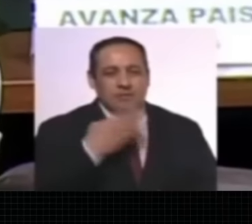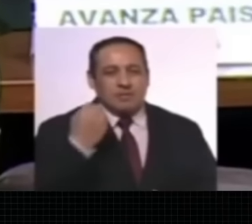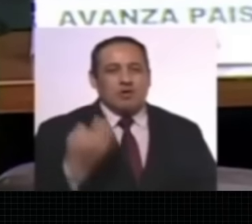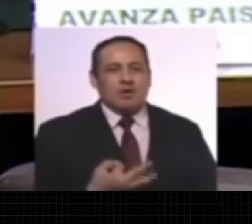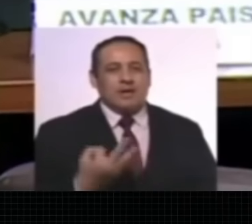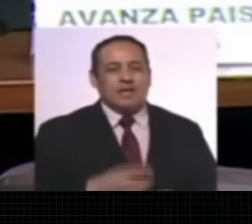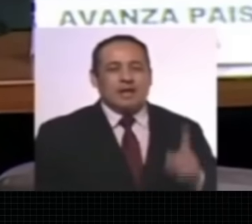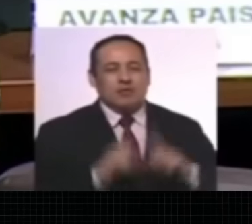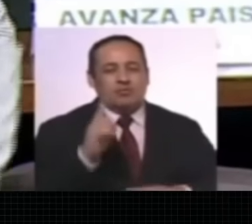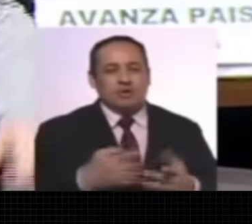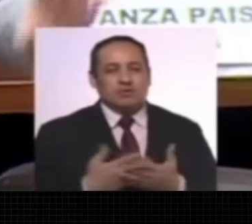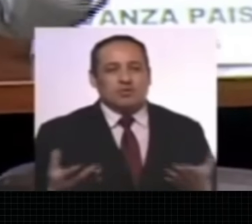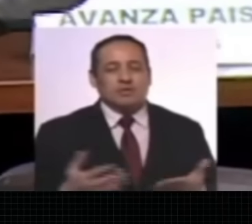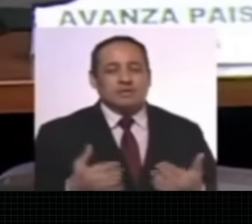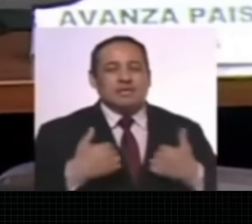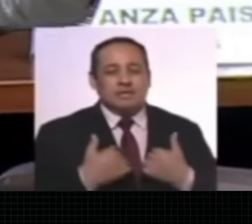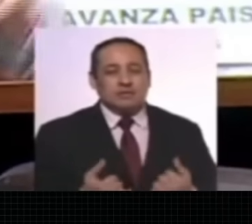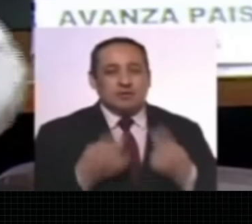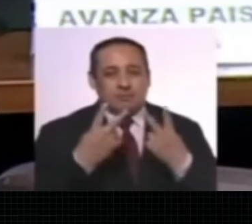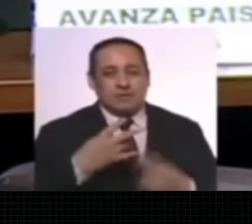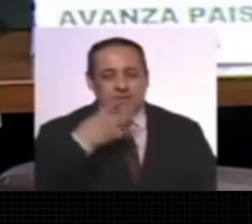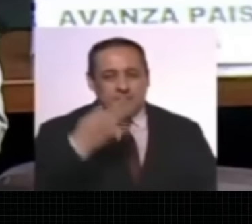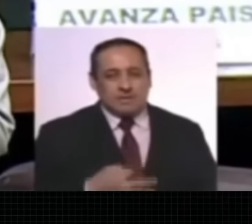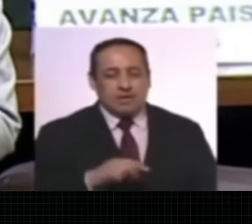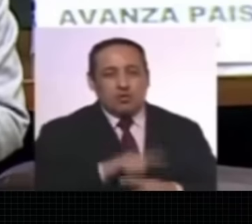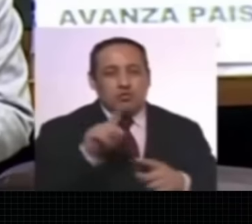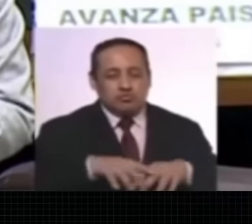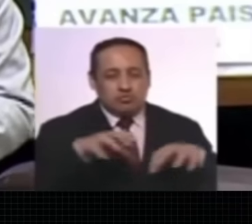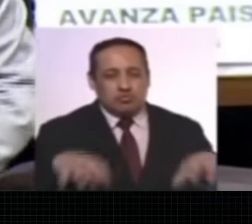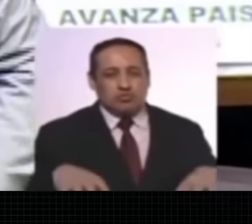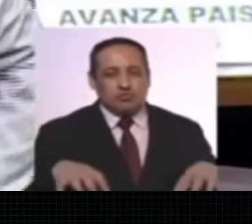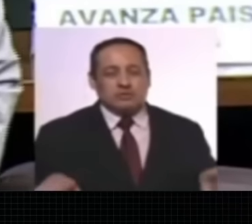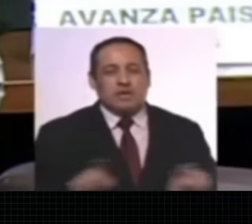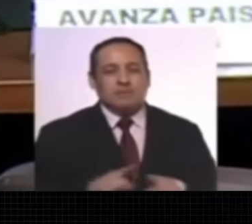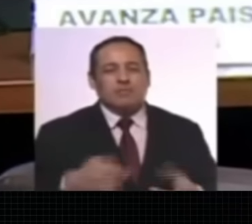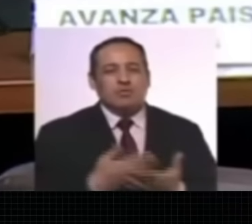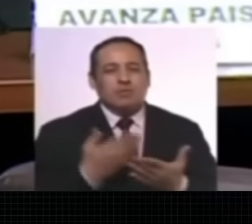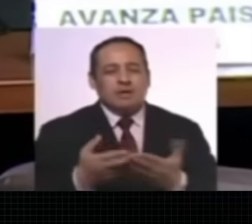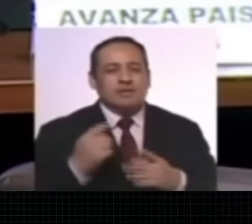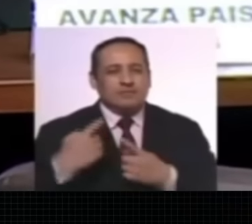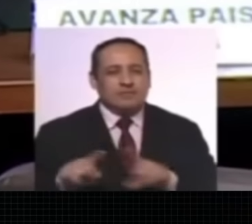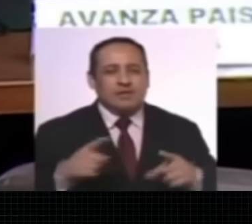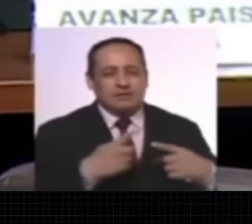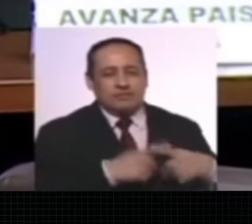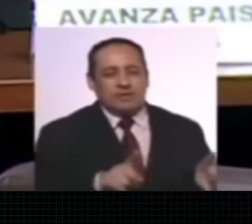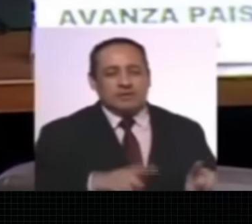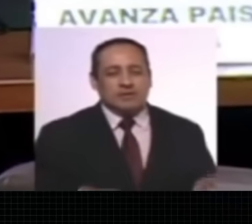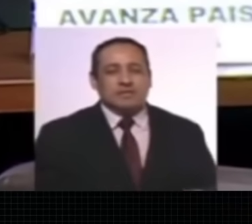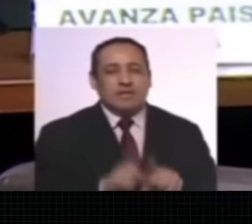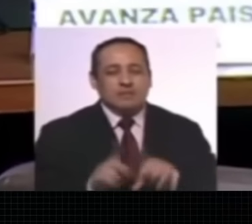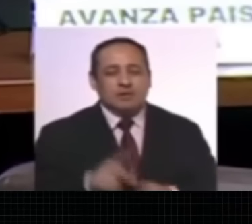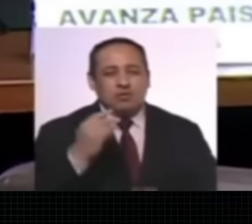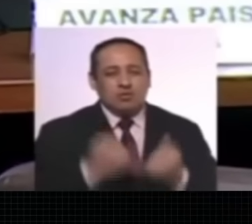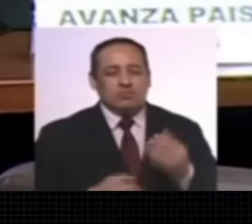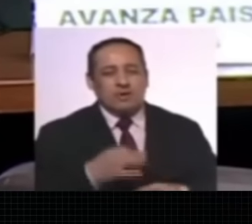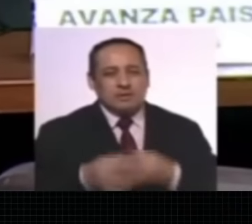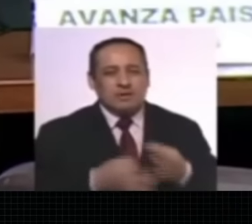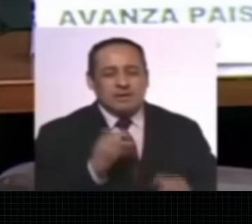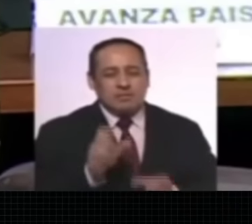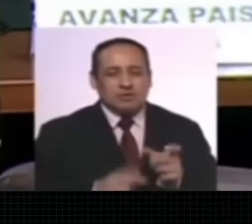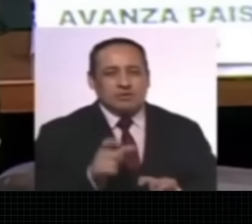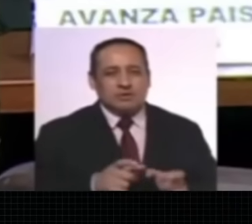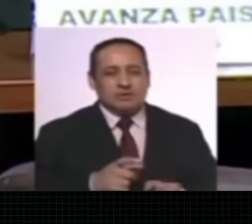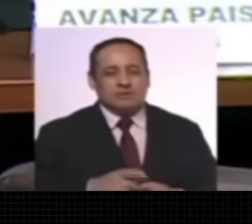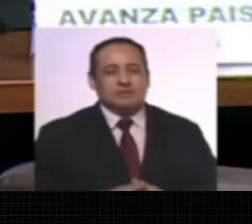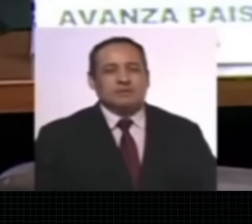aquello que hacen teniendo obviamente ambas cámaras presidente composición distinta y lo último que quiero decir a la ciudadanía